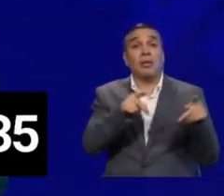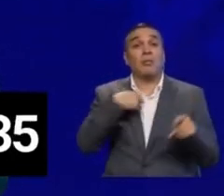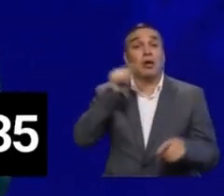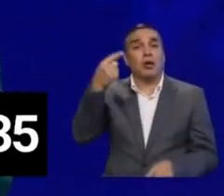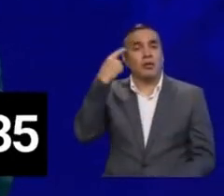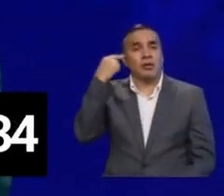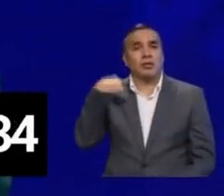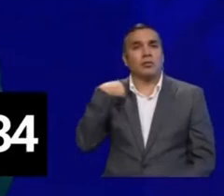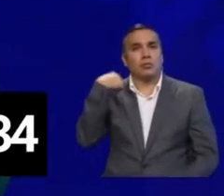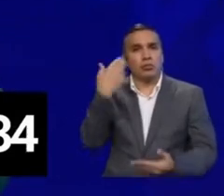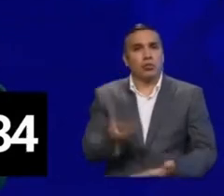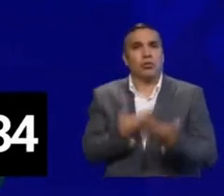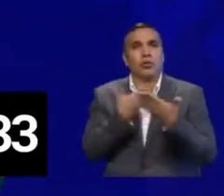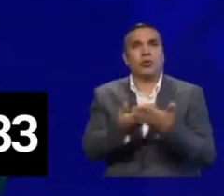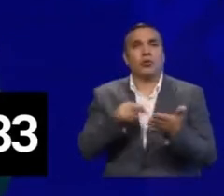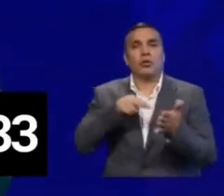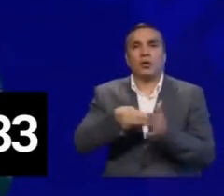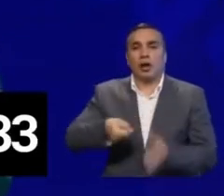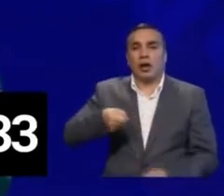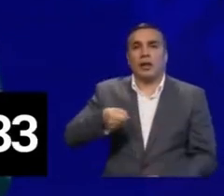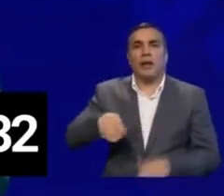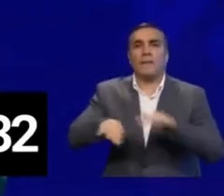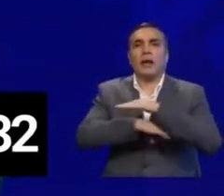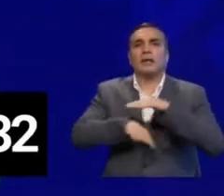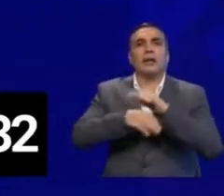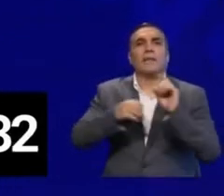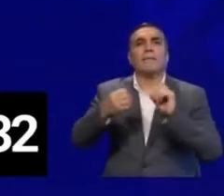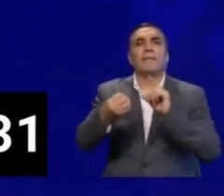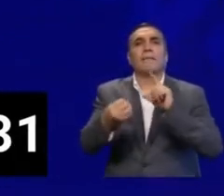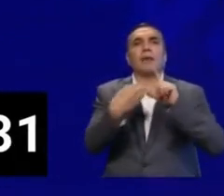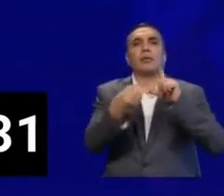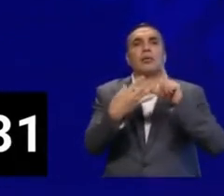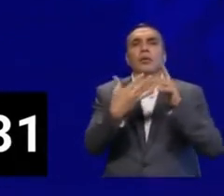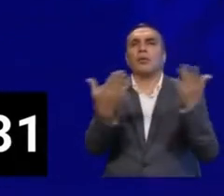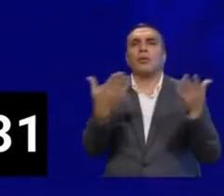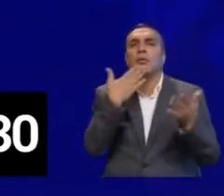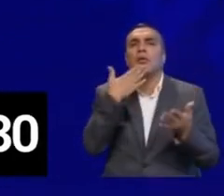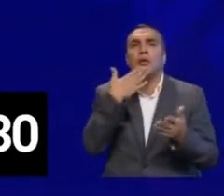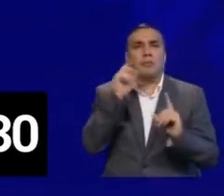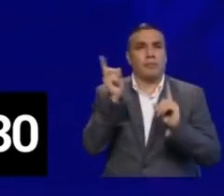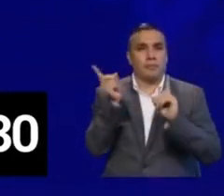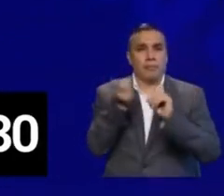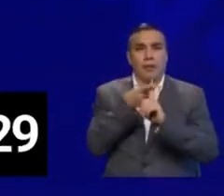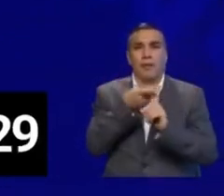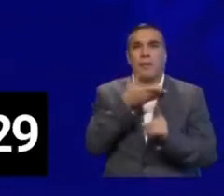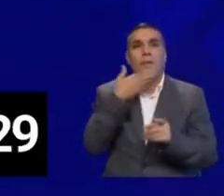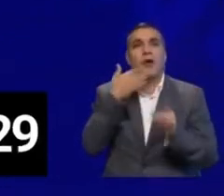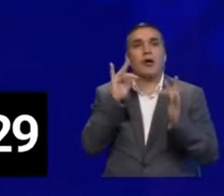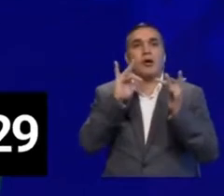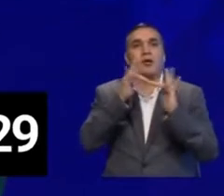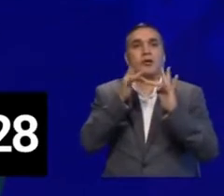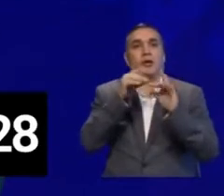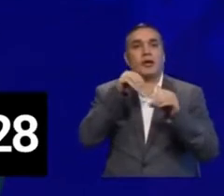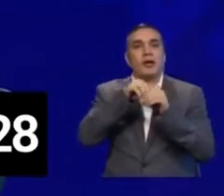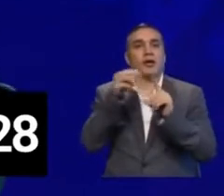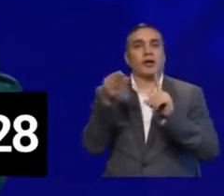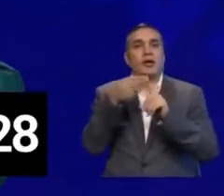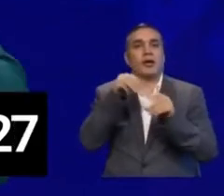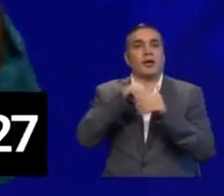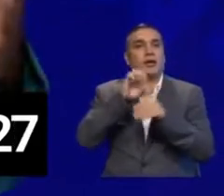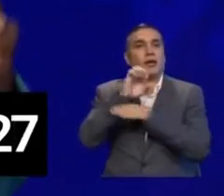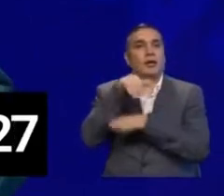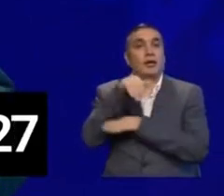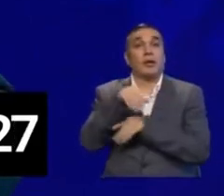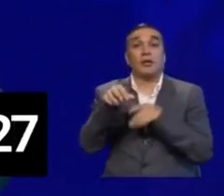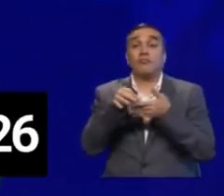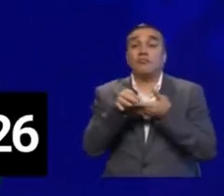tenemos una propuesta llamada Canasta Básica Virtual, que lo que quiere en efecto es, en primer lugar, mejorar la conectividad en el país. Que las